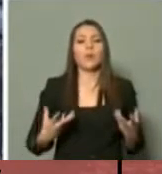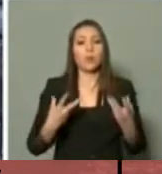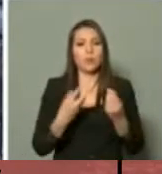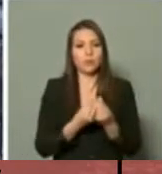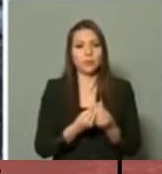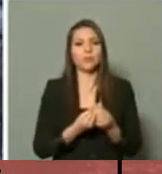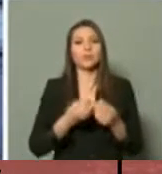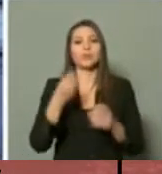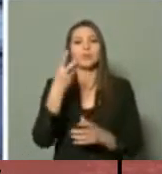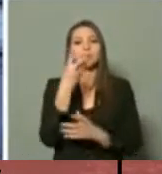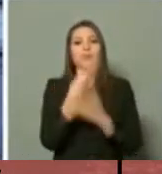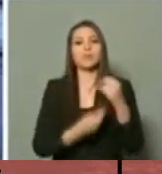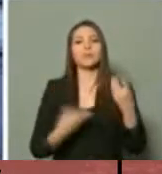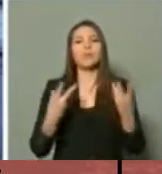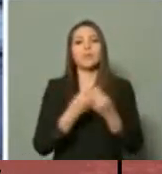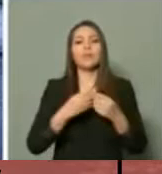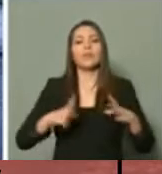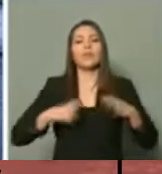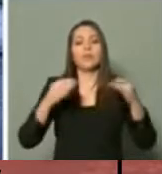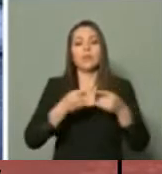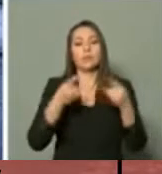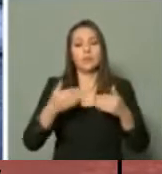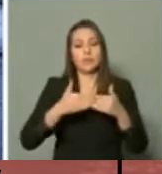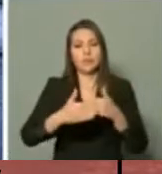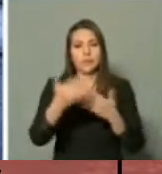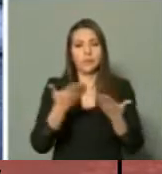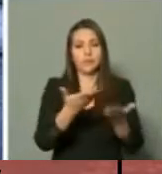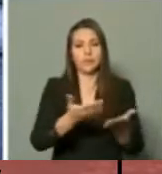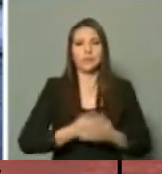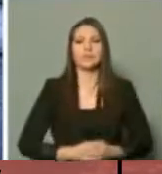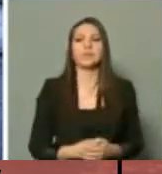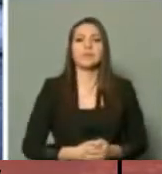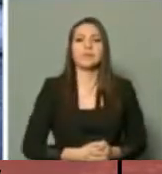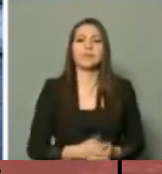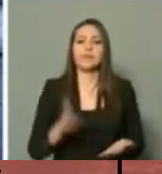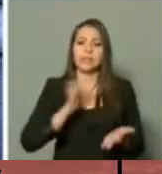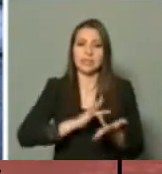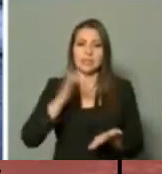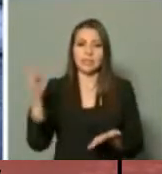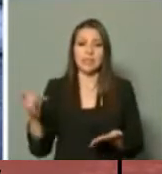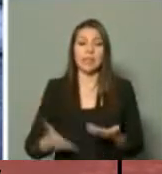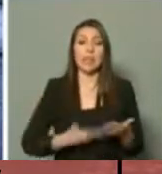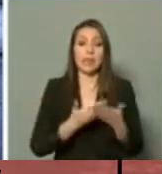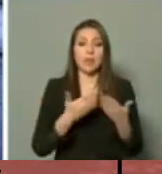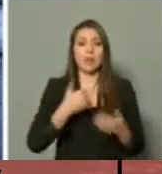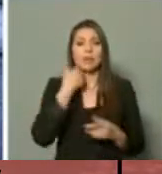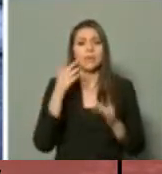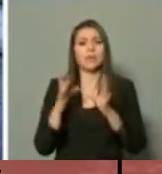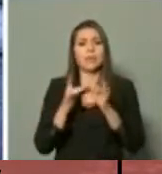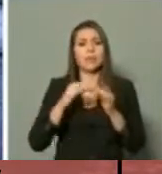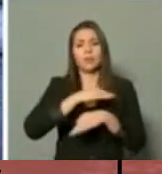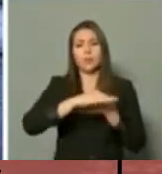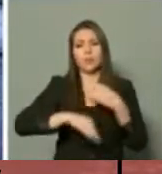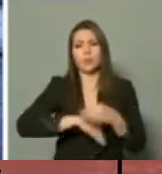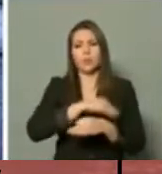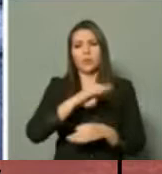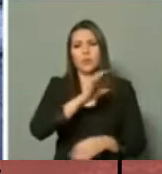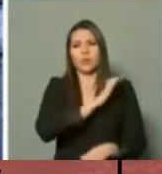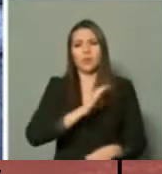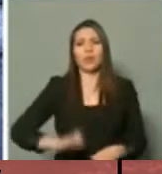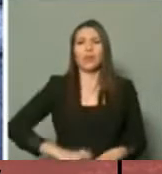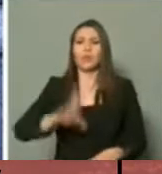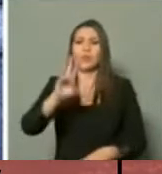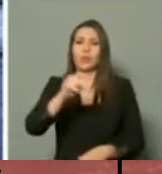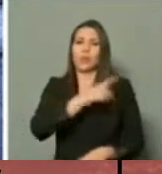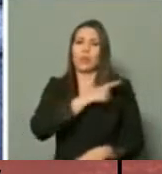historia. Adelante. Muchísimas gracias. Antes que nada, yo quiero convocar a los candidatos a no intentar engañar a nuestro público que nos